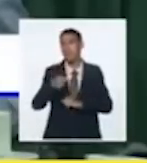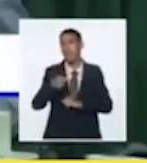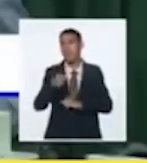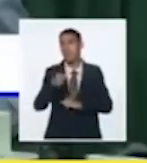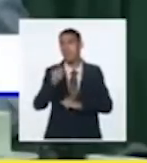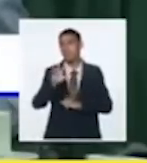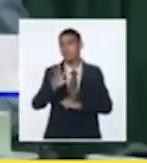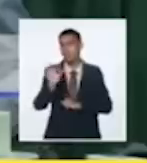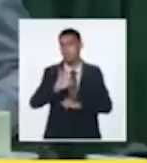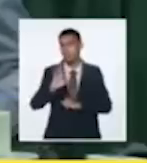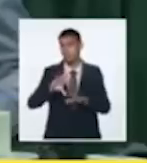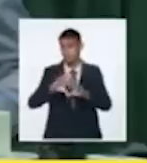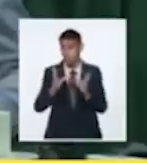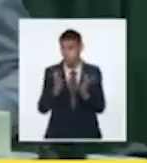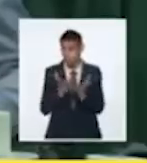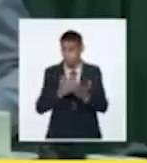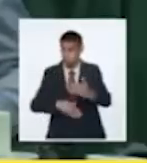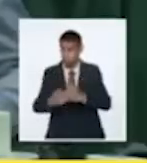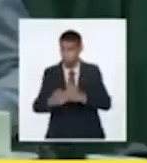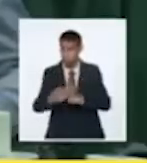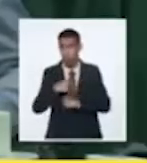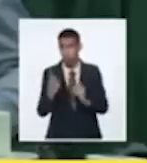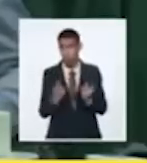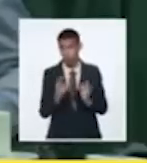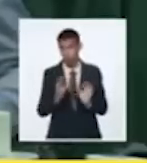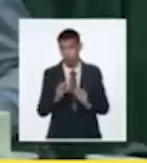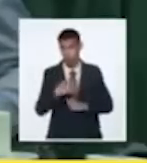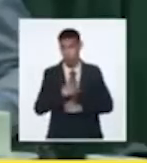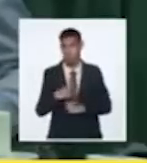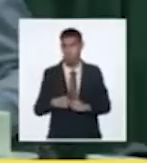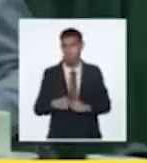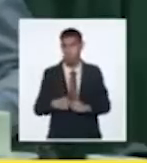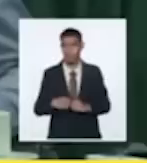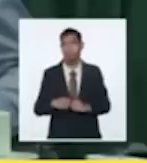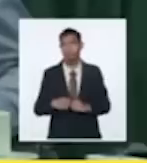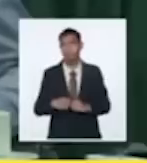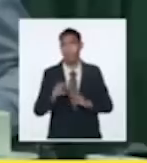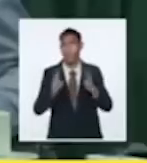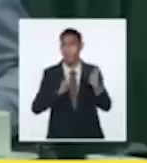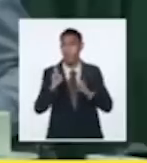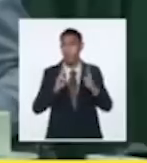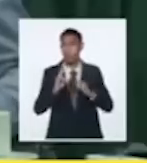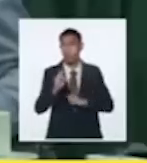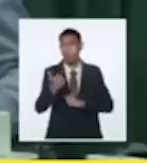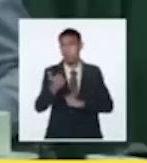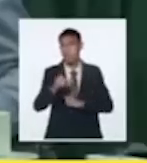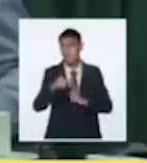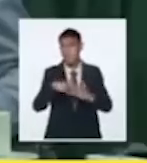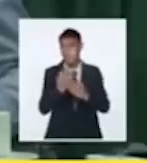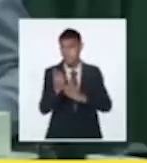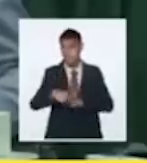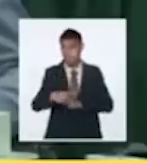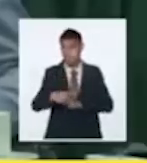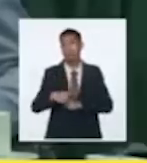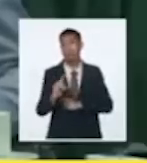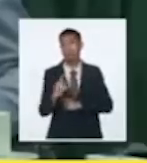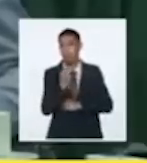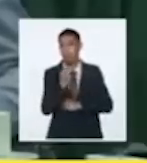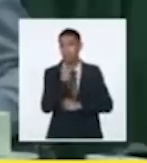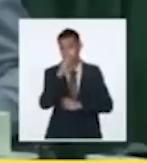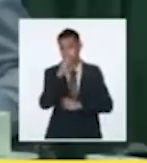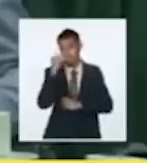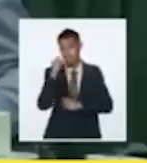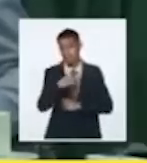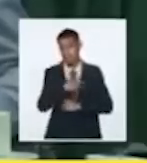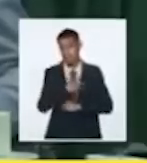0,5% del total de bultos que hoy se tiene. No obstante, el acuerdo es que en los próximos 10 días podamos tener en